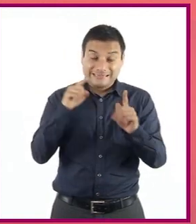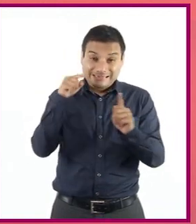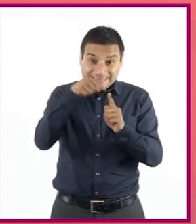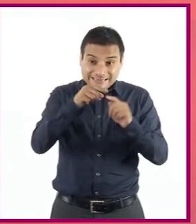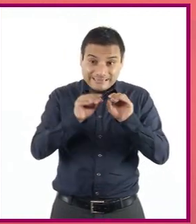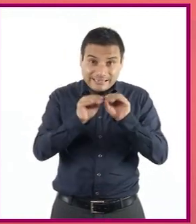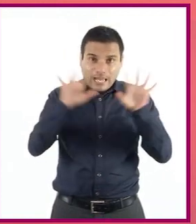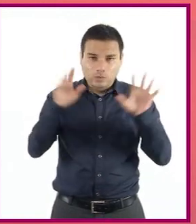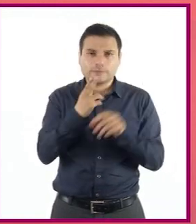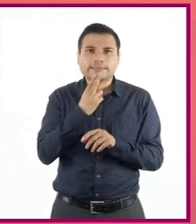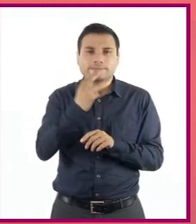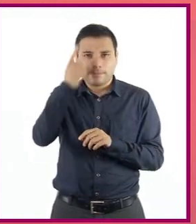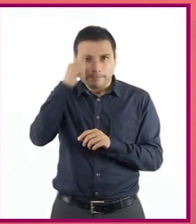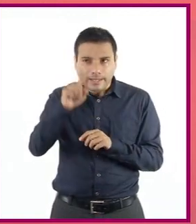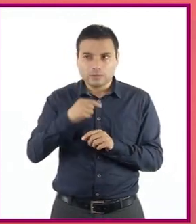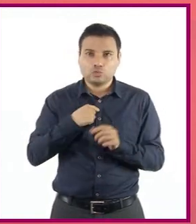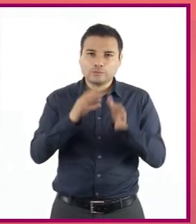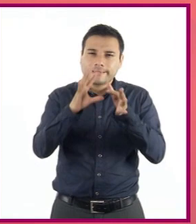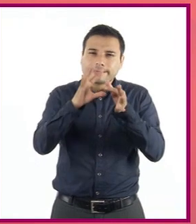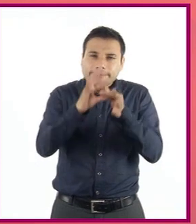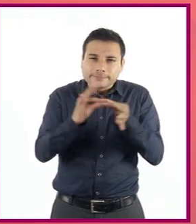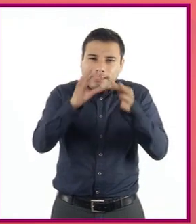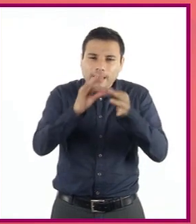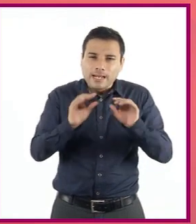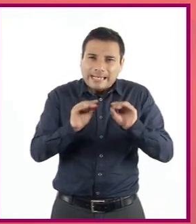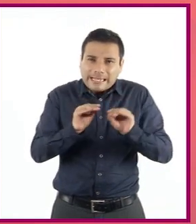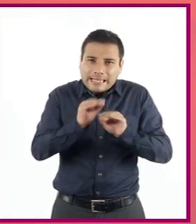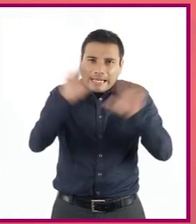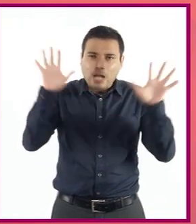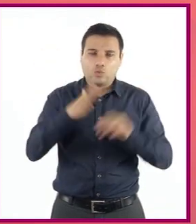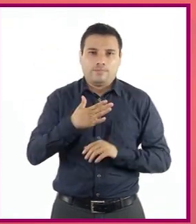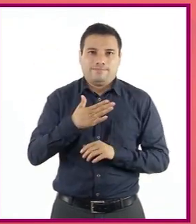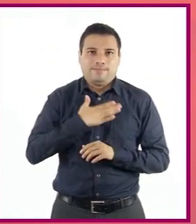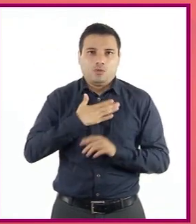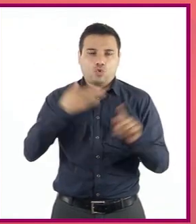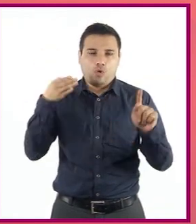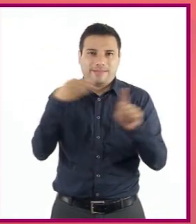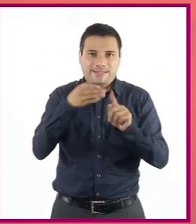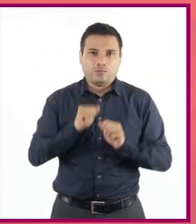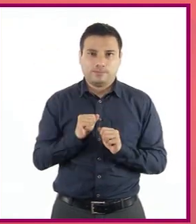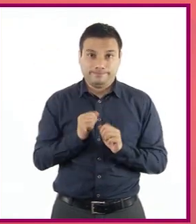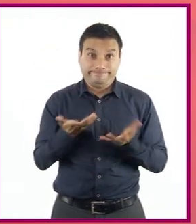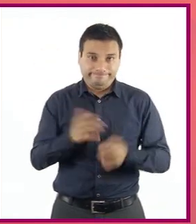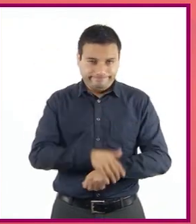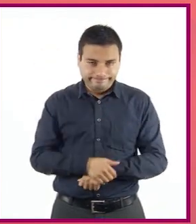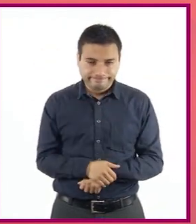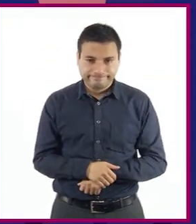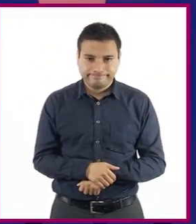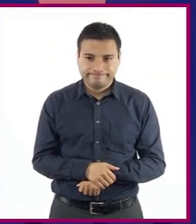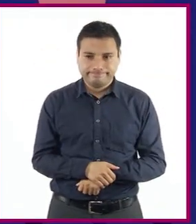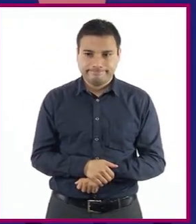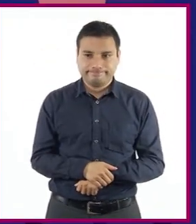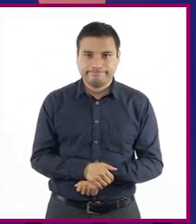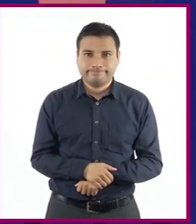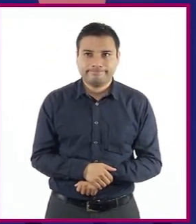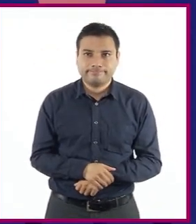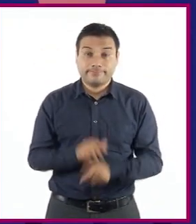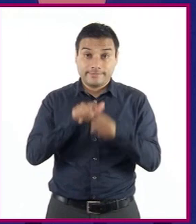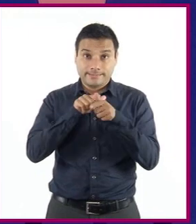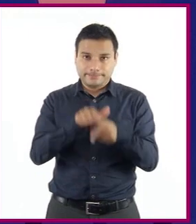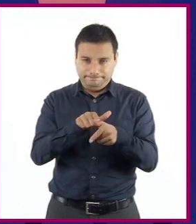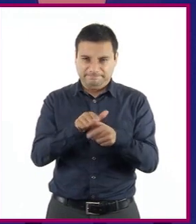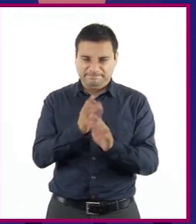sirven para comunicar de mejor manera nuestras intenciones con el destinatario. Antes de